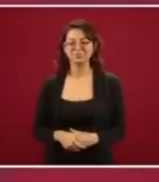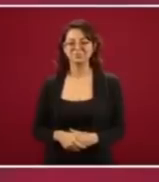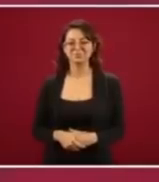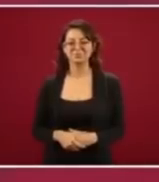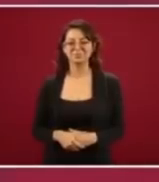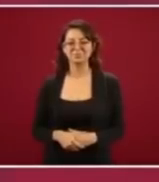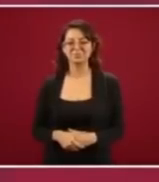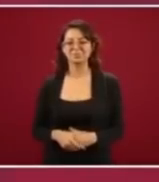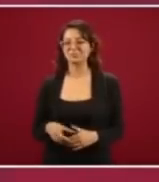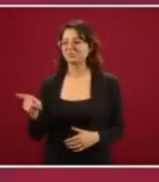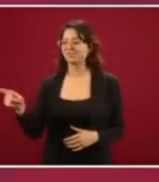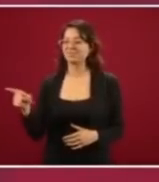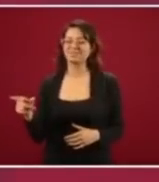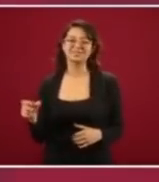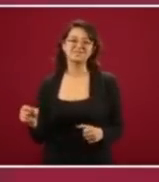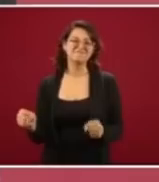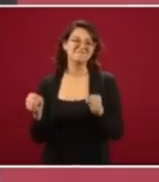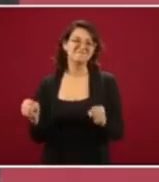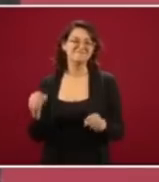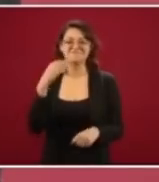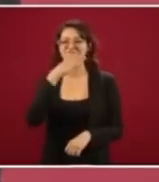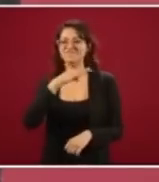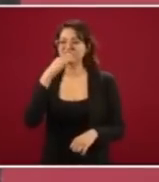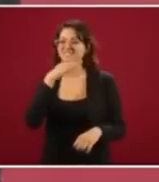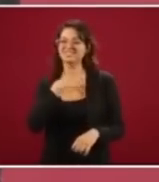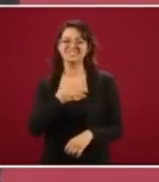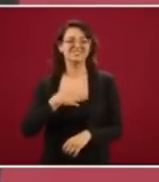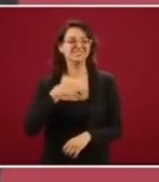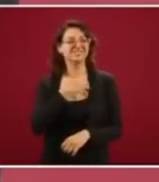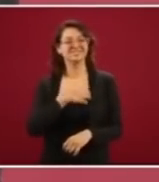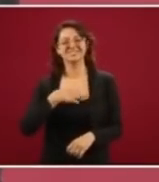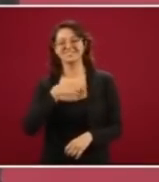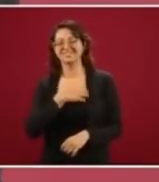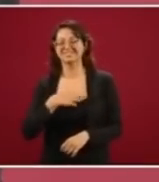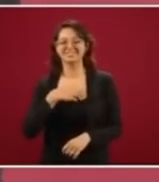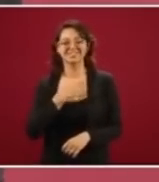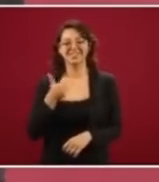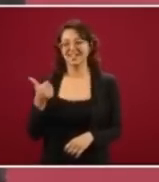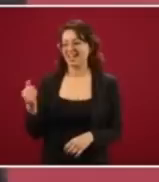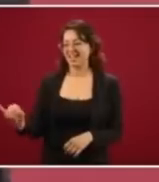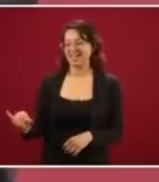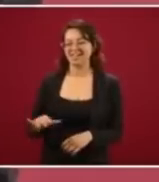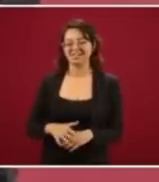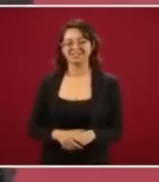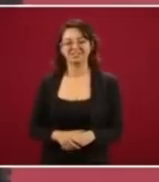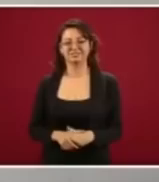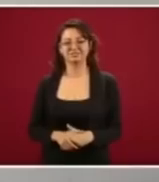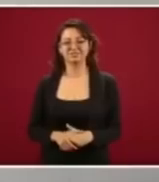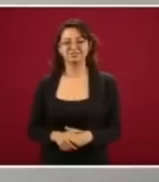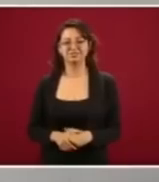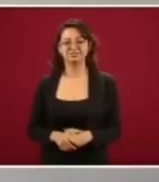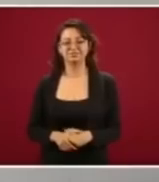cuánto lo celebrarían, ¿no? Imagínense, ¿no? Nos tendrían nada más